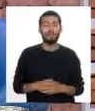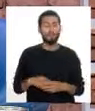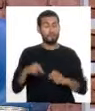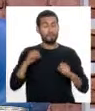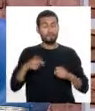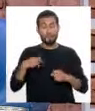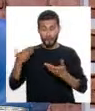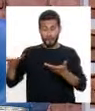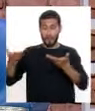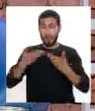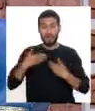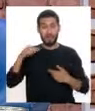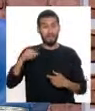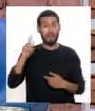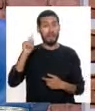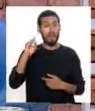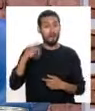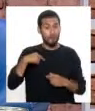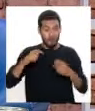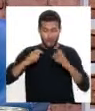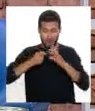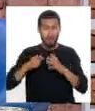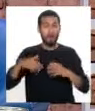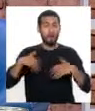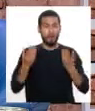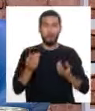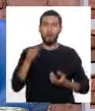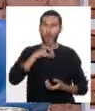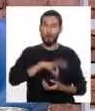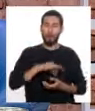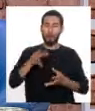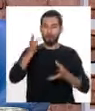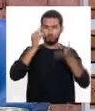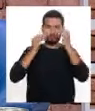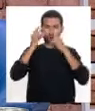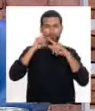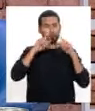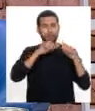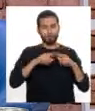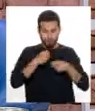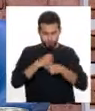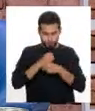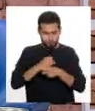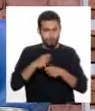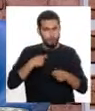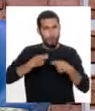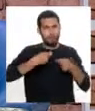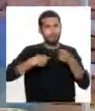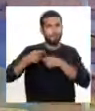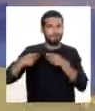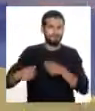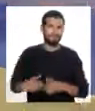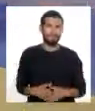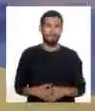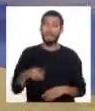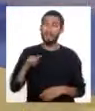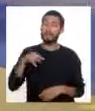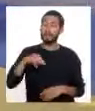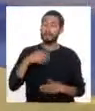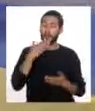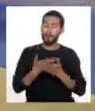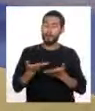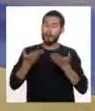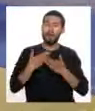este beneficio del tambo, de que existe el taller, nosotros nos beneficiamos creando diferentes productos para poder vender. Ahora también nos